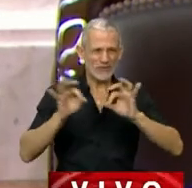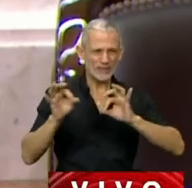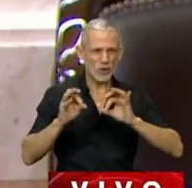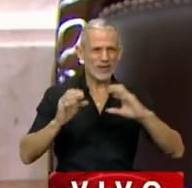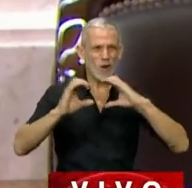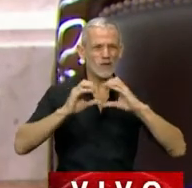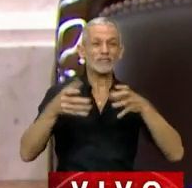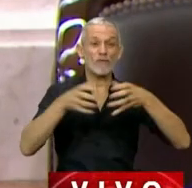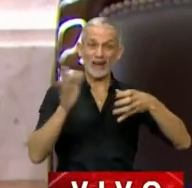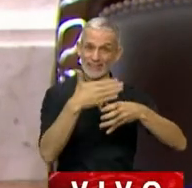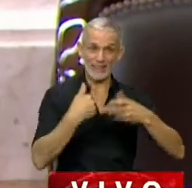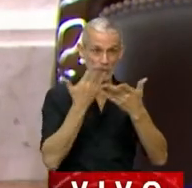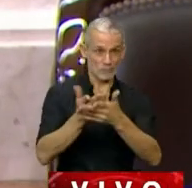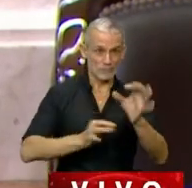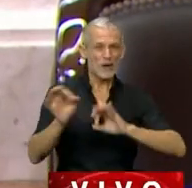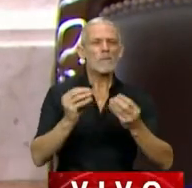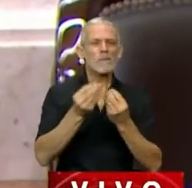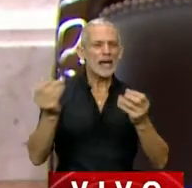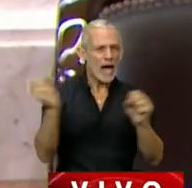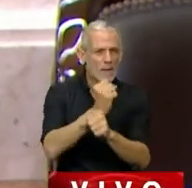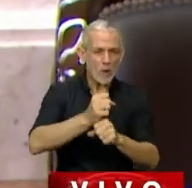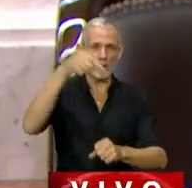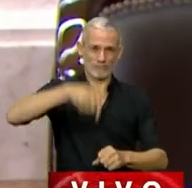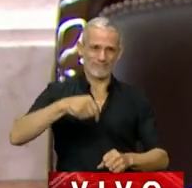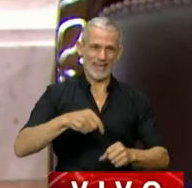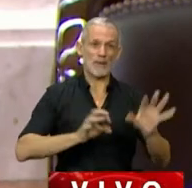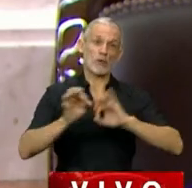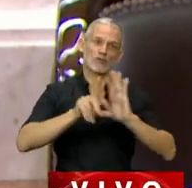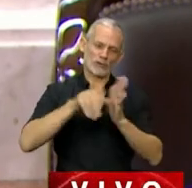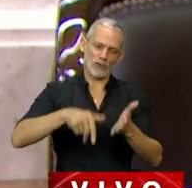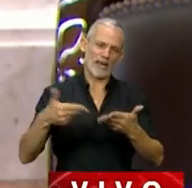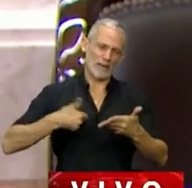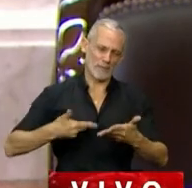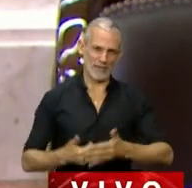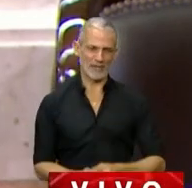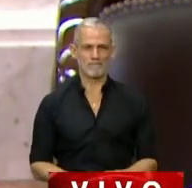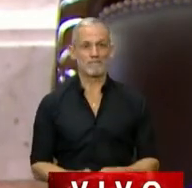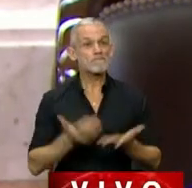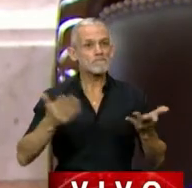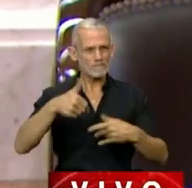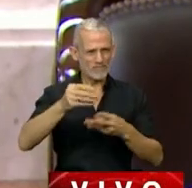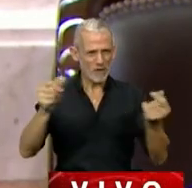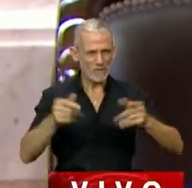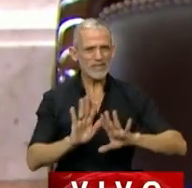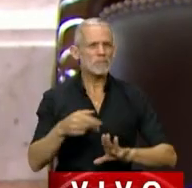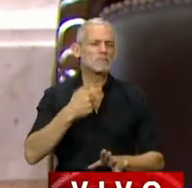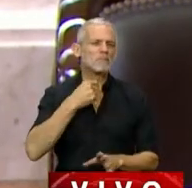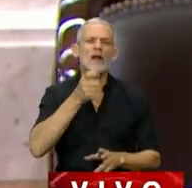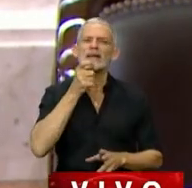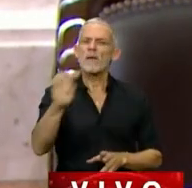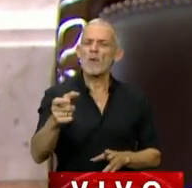que presentó el Frente de Todos a favor de que aprobemos este proyecto de ley. Y